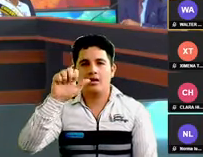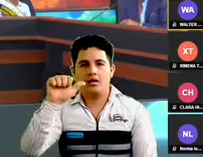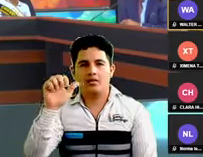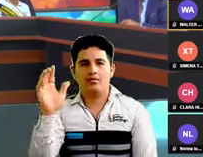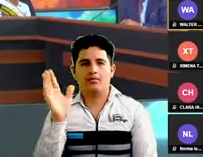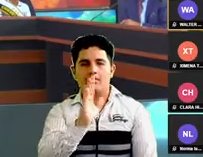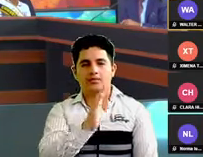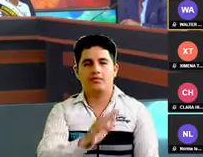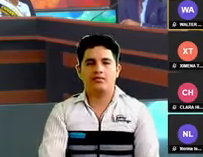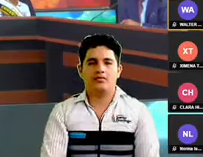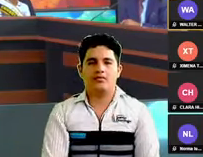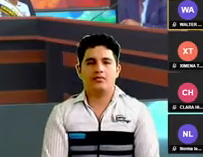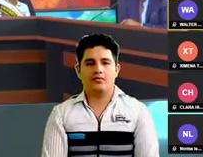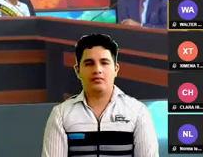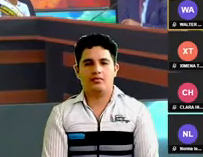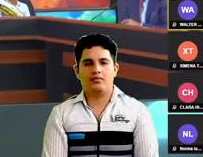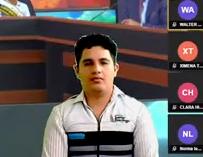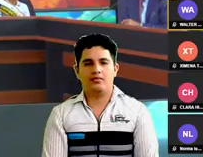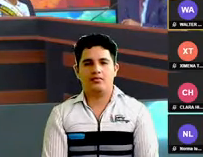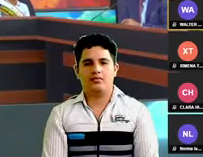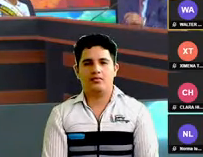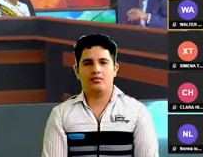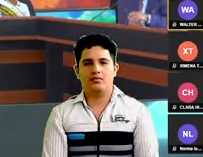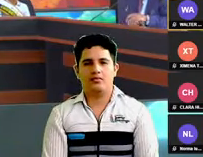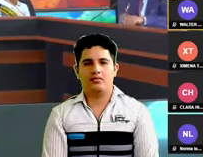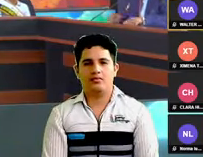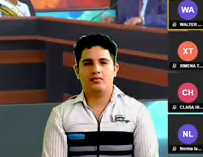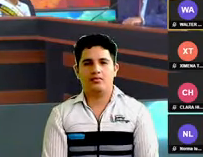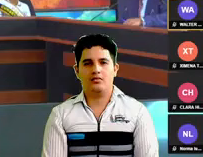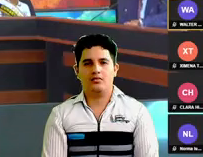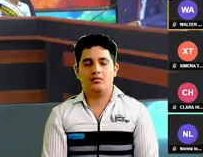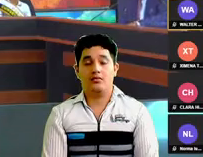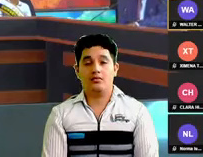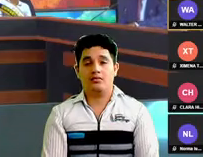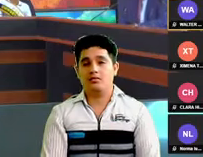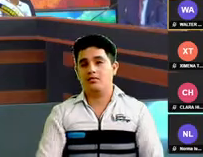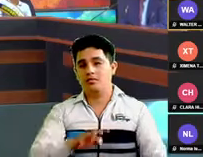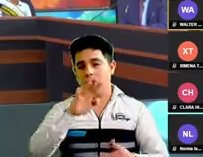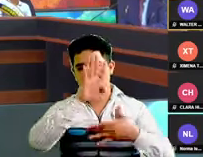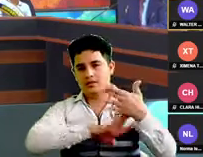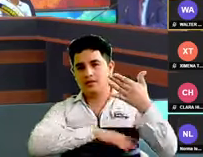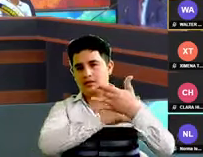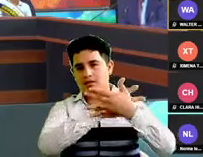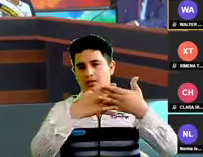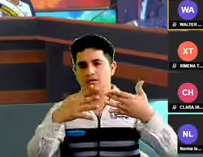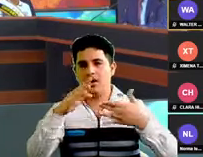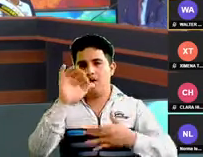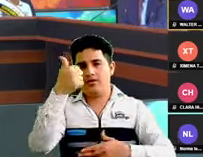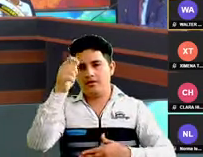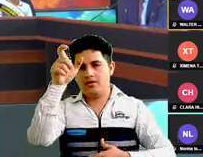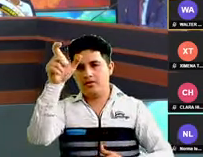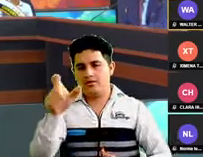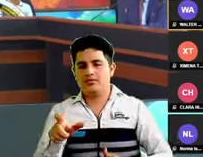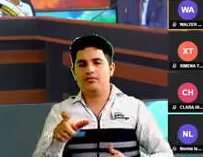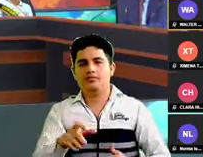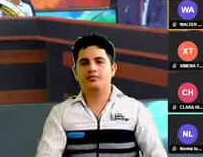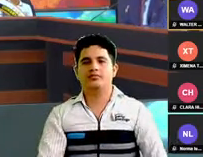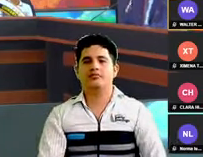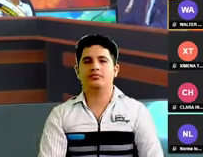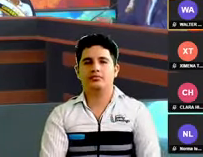vivienda municipal Barrio Lirio de los Valles. Es el listado de 10 personas que están para el proceso de